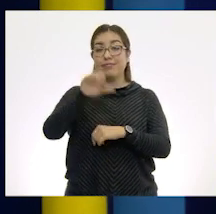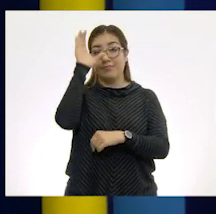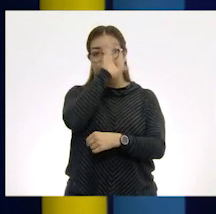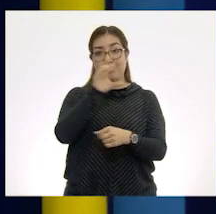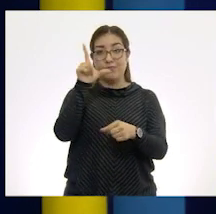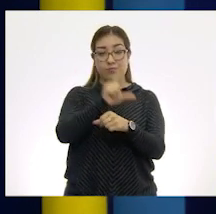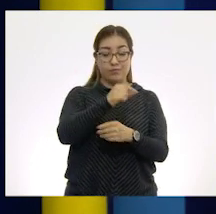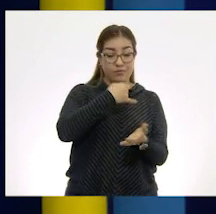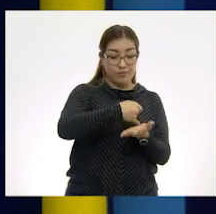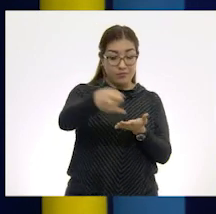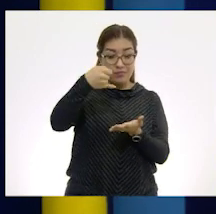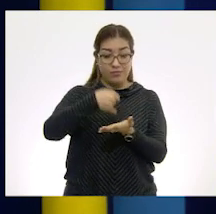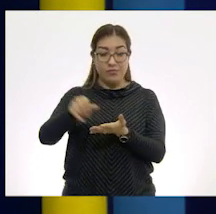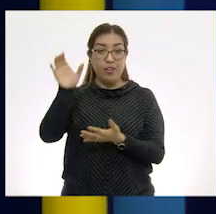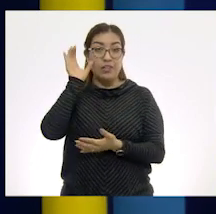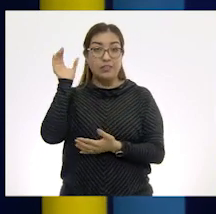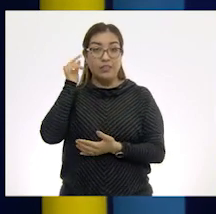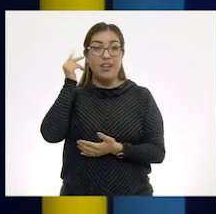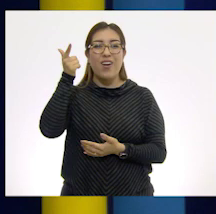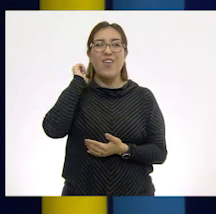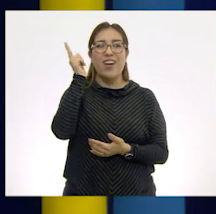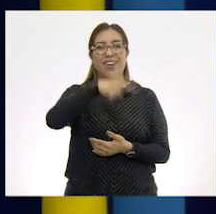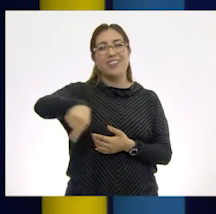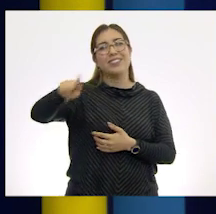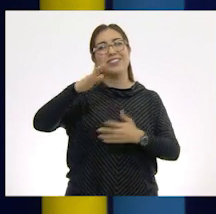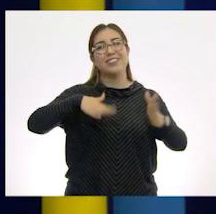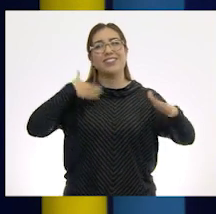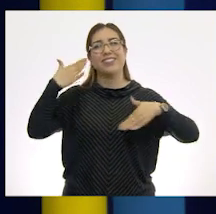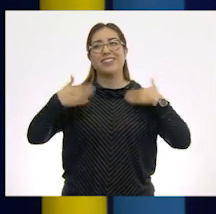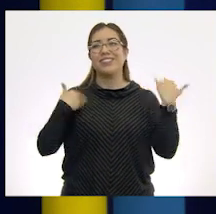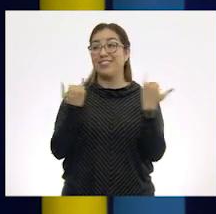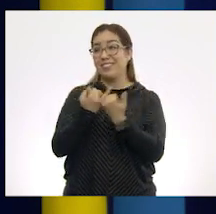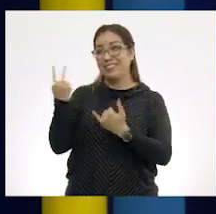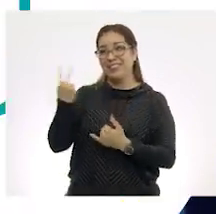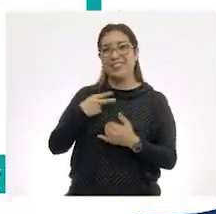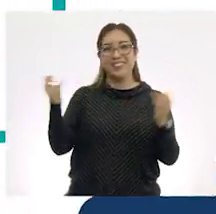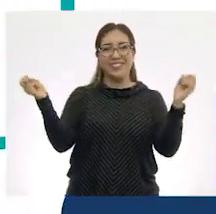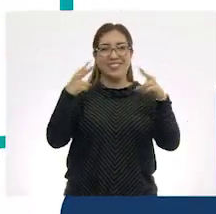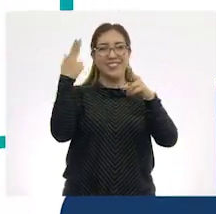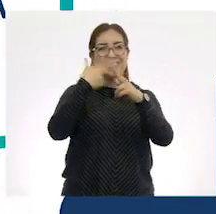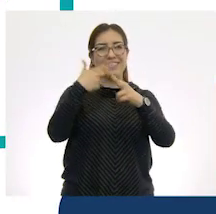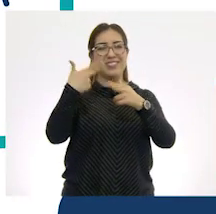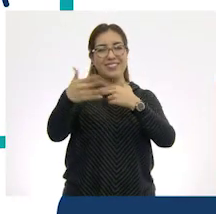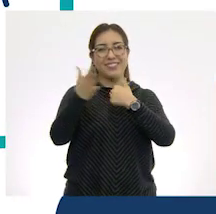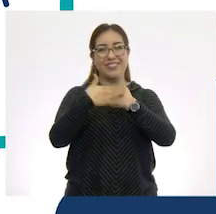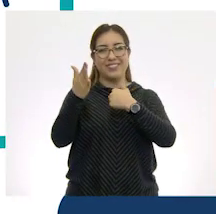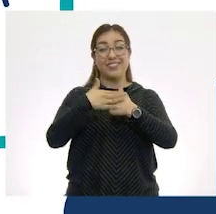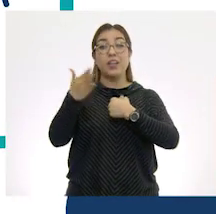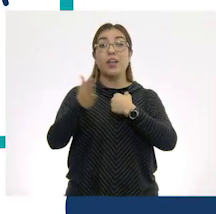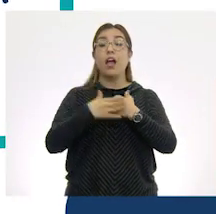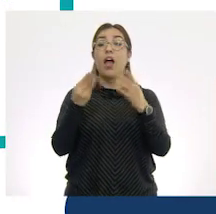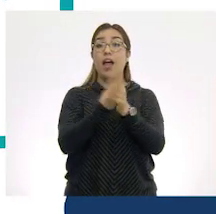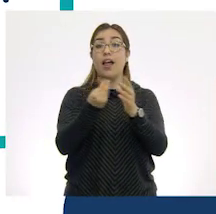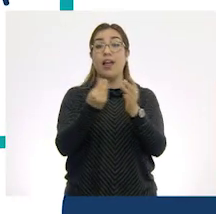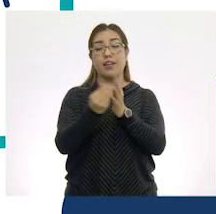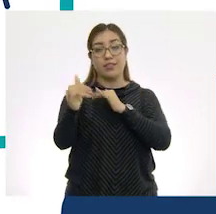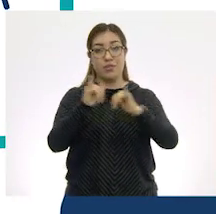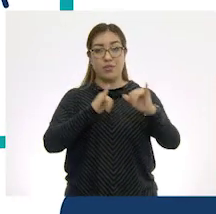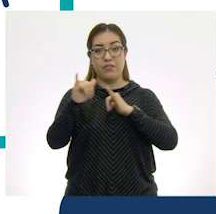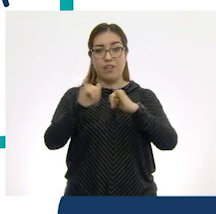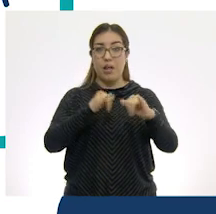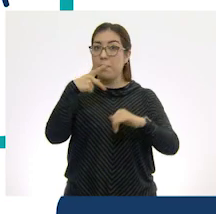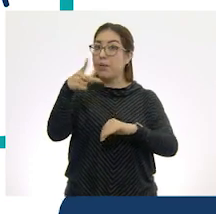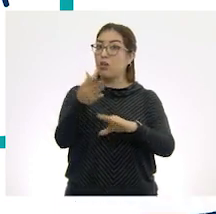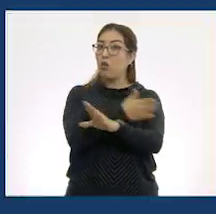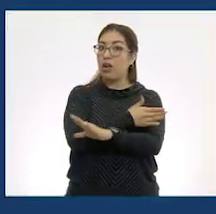Agrícolas de Oriente, China, y espero lo hayan disfrutado tanto como Vero y yo. Hasta la próxima. A continuación, Geografía.